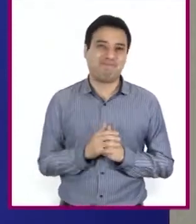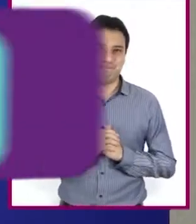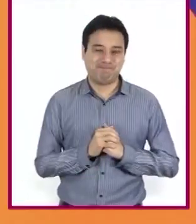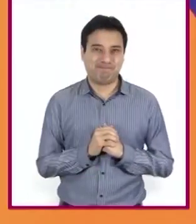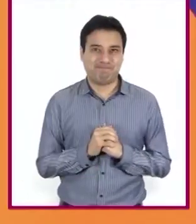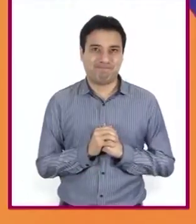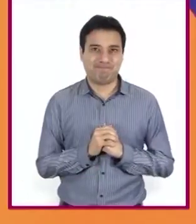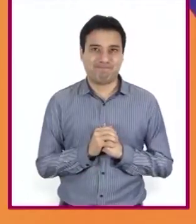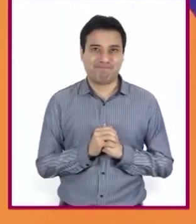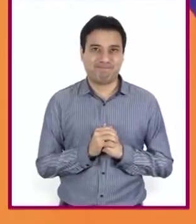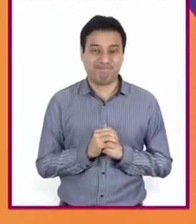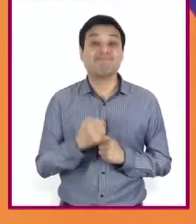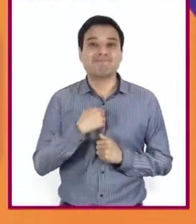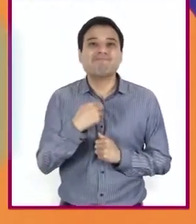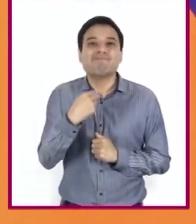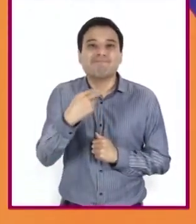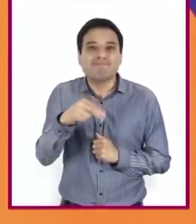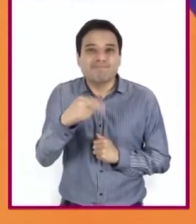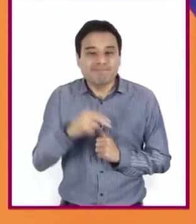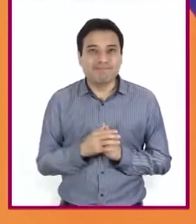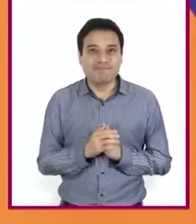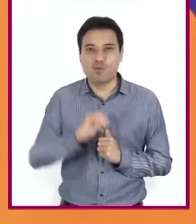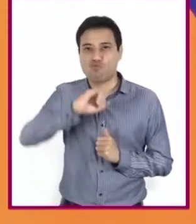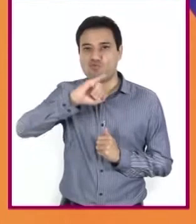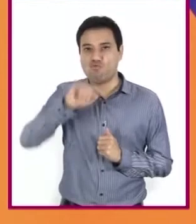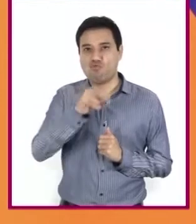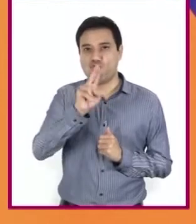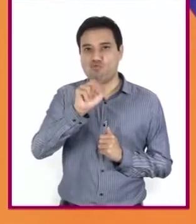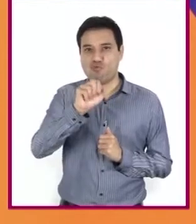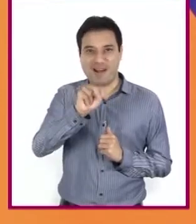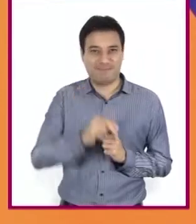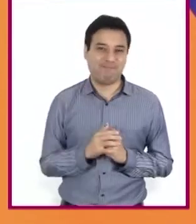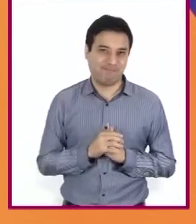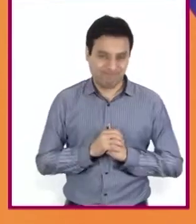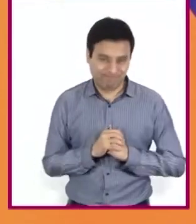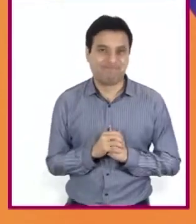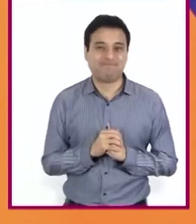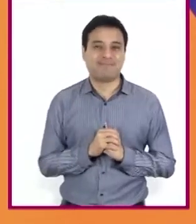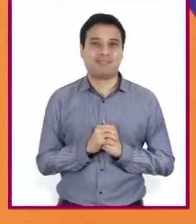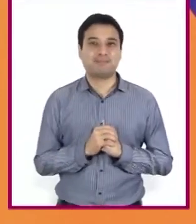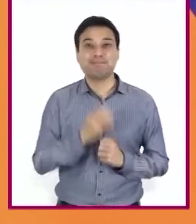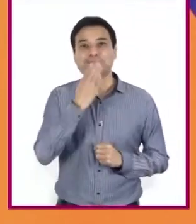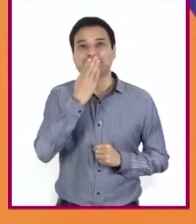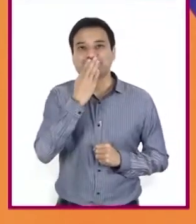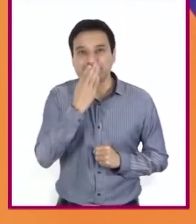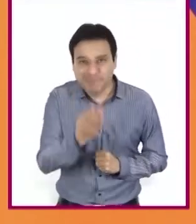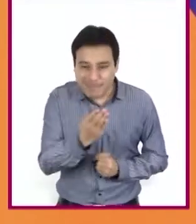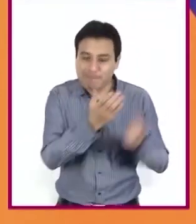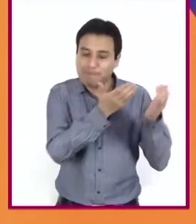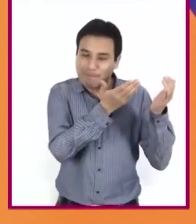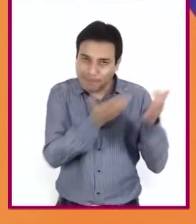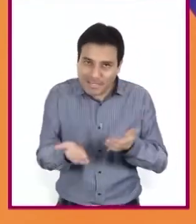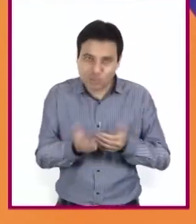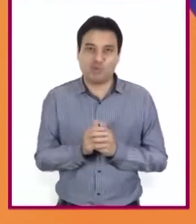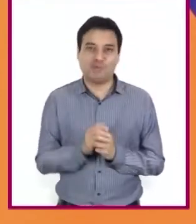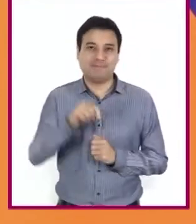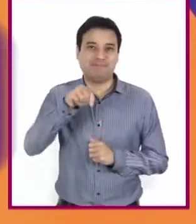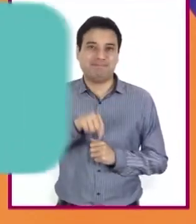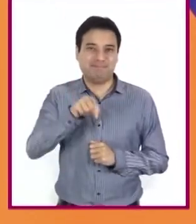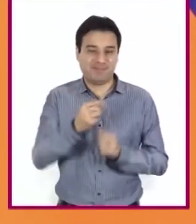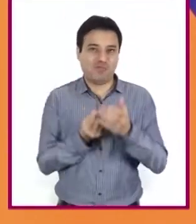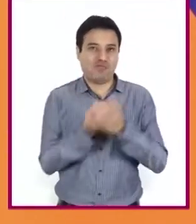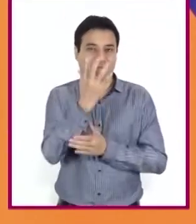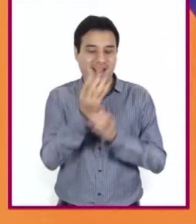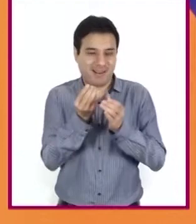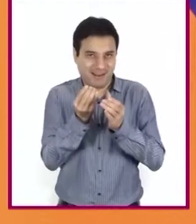Suárez. Y el mío es Juan David González de Paz. Sean bienvenidas y bienvenidos a esta